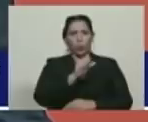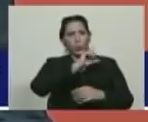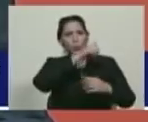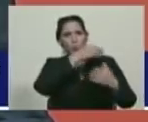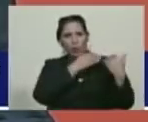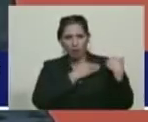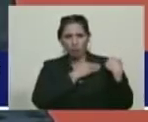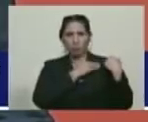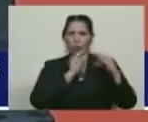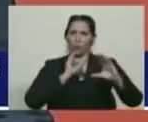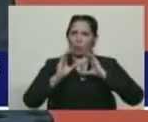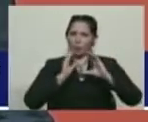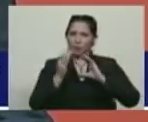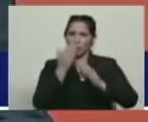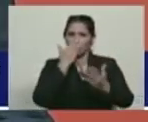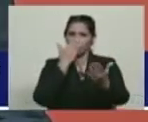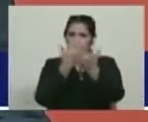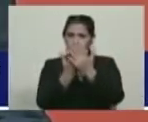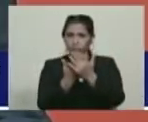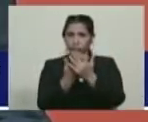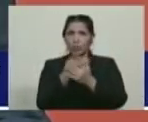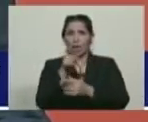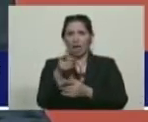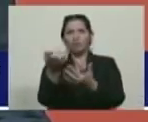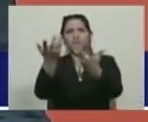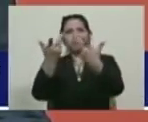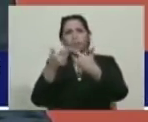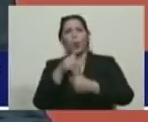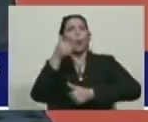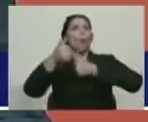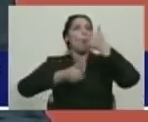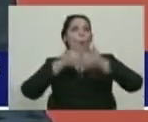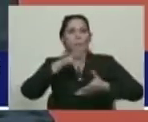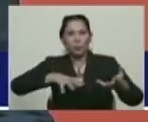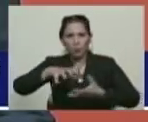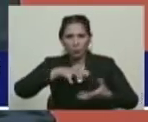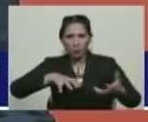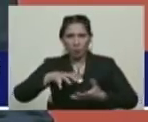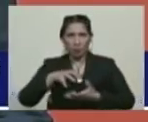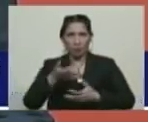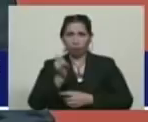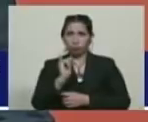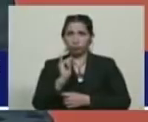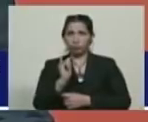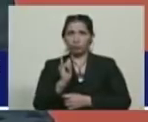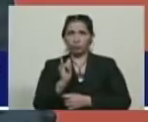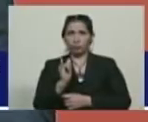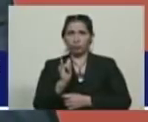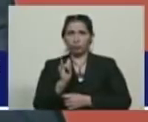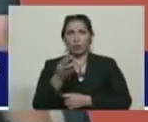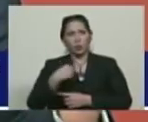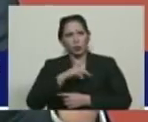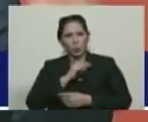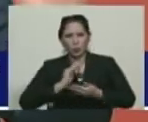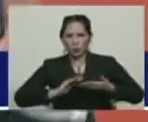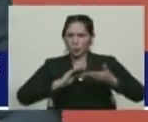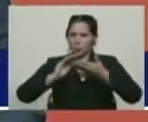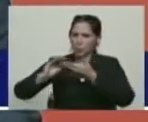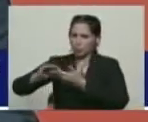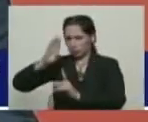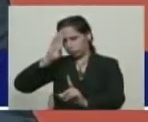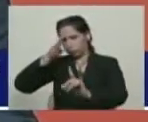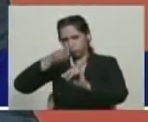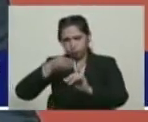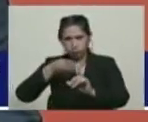con él él nos manifestó cuáles eran los inconvenientes que tenía nos abocamos a resolverlo y